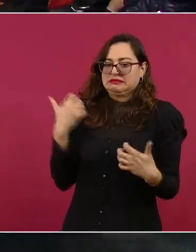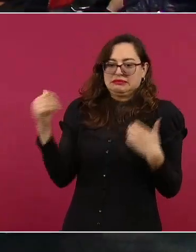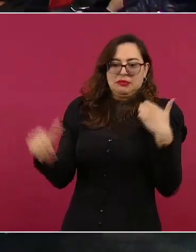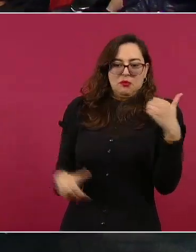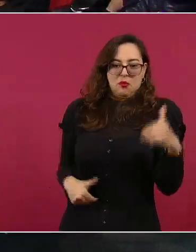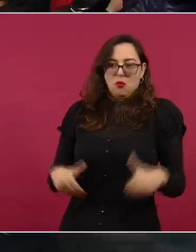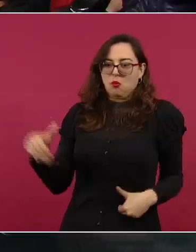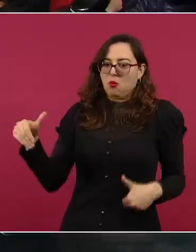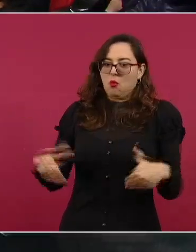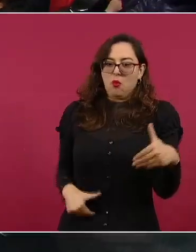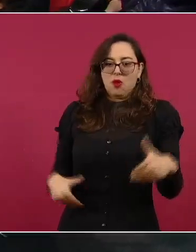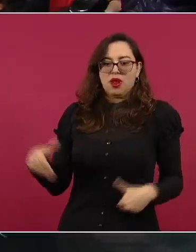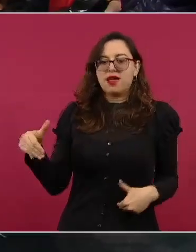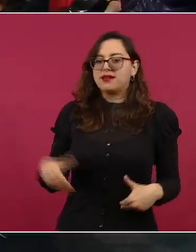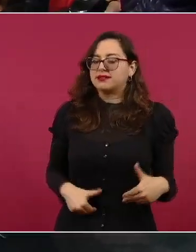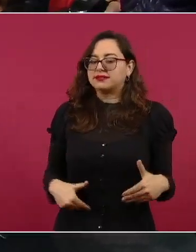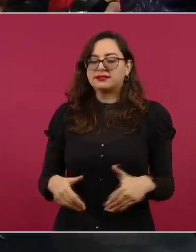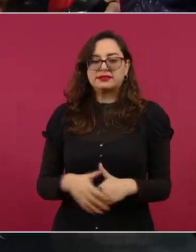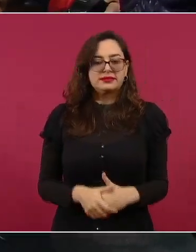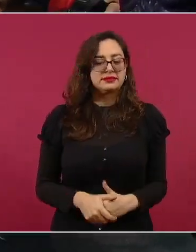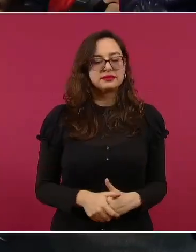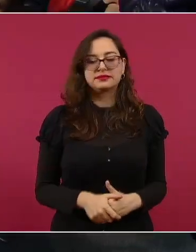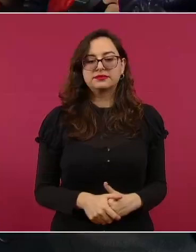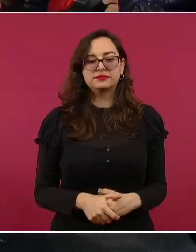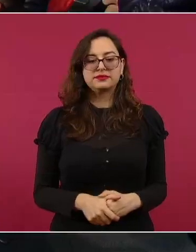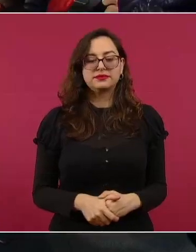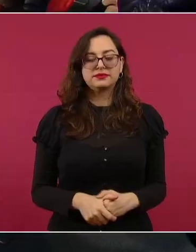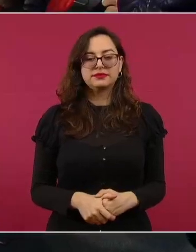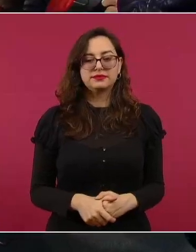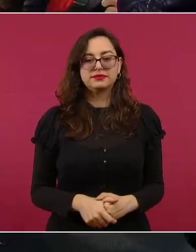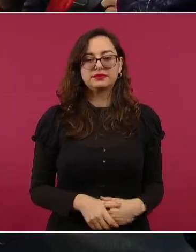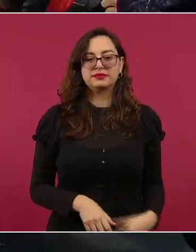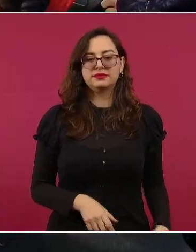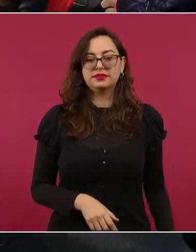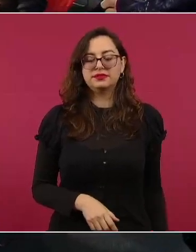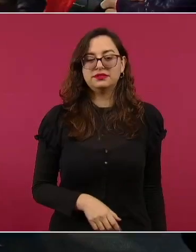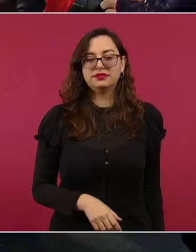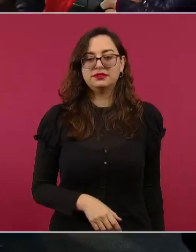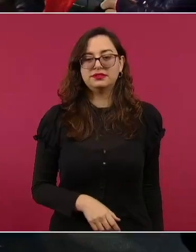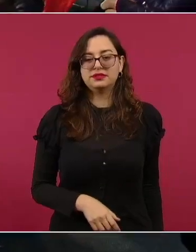Sí, no les gusta.